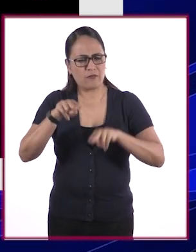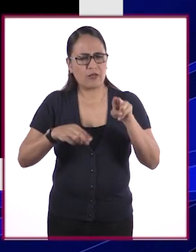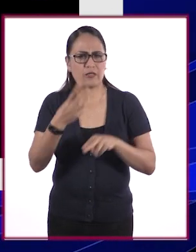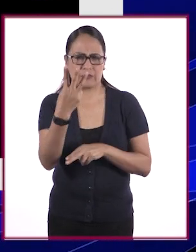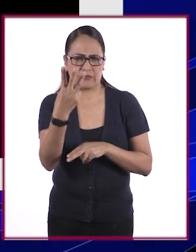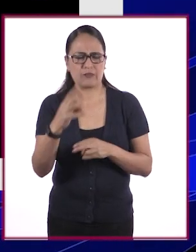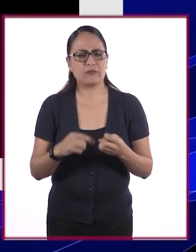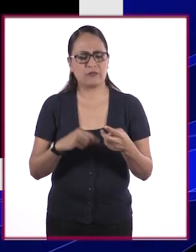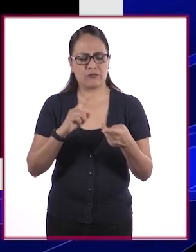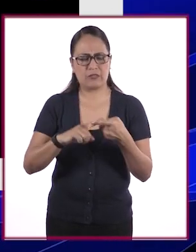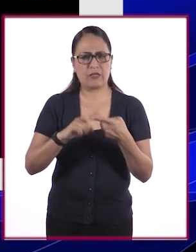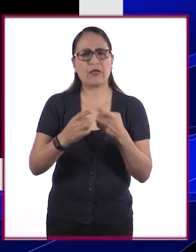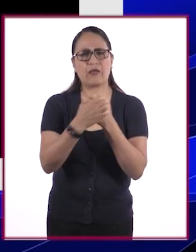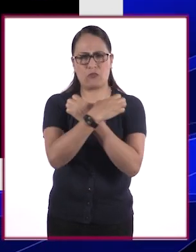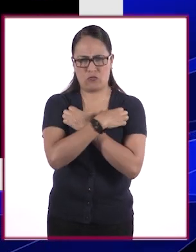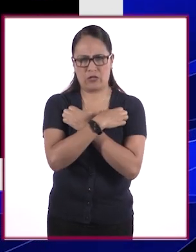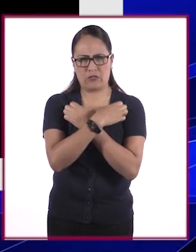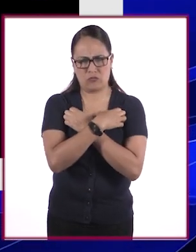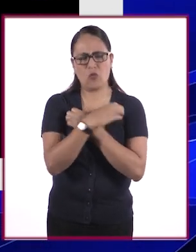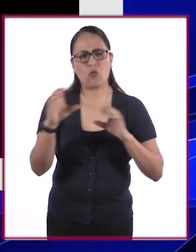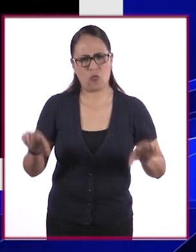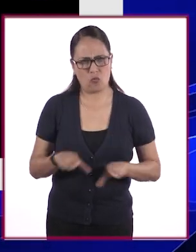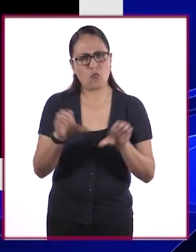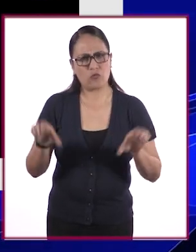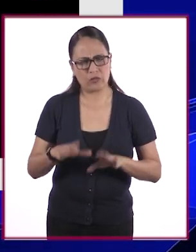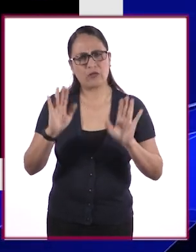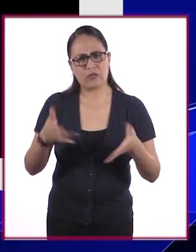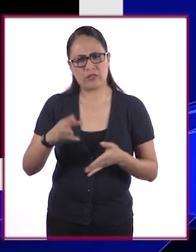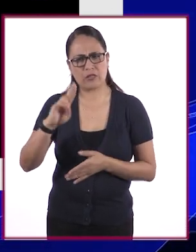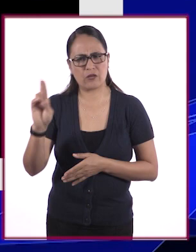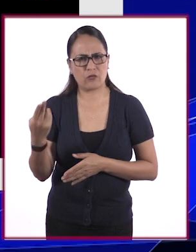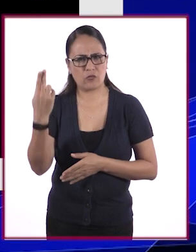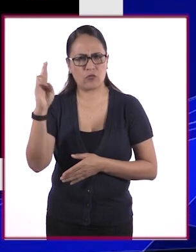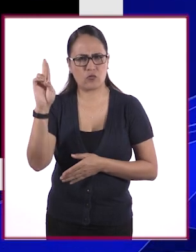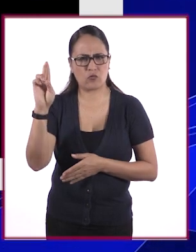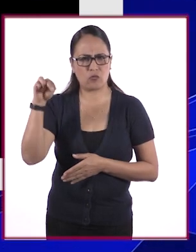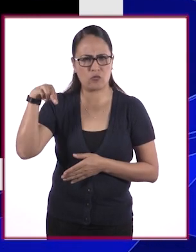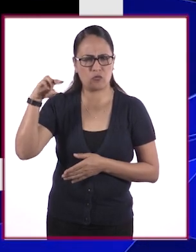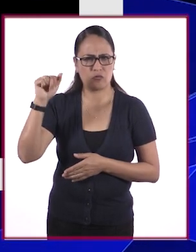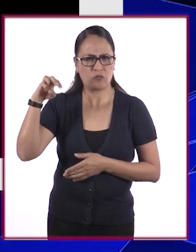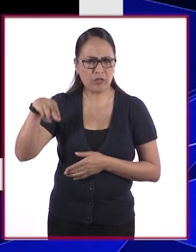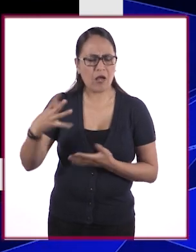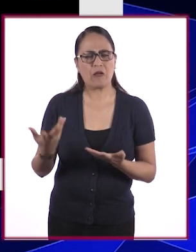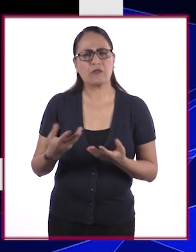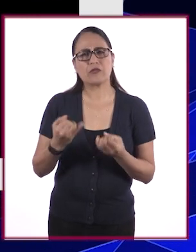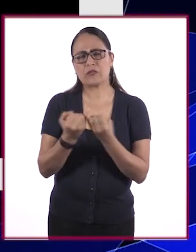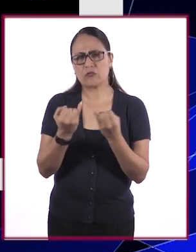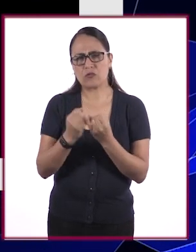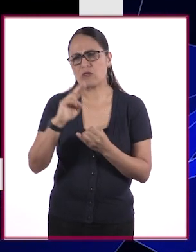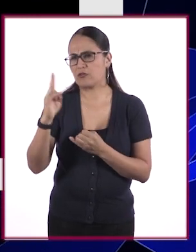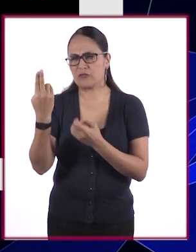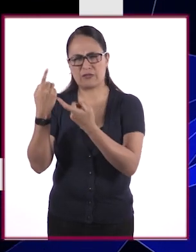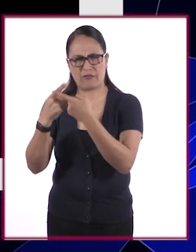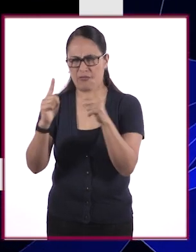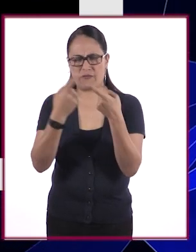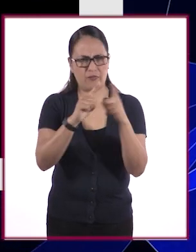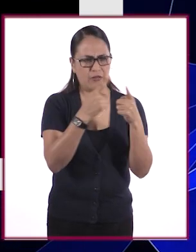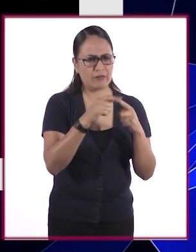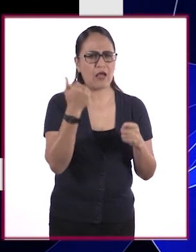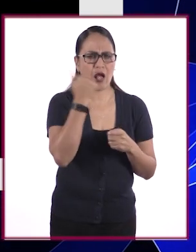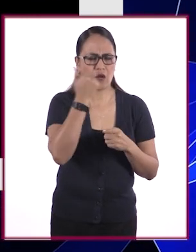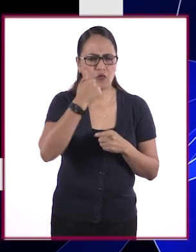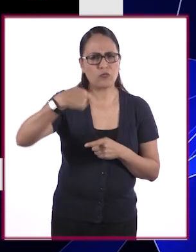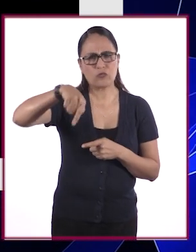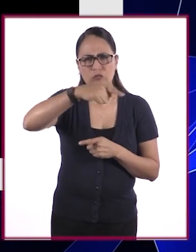un papel a 3 niveles. En primer lugar, educación. Ya teniendo las computadoras en la UNAM y en otras universidades, se empezó